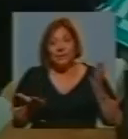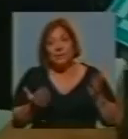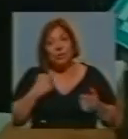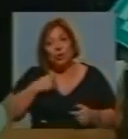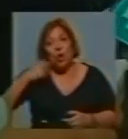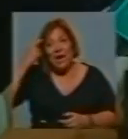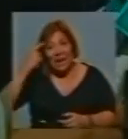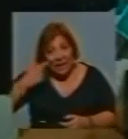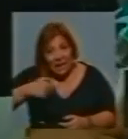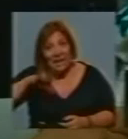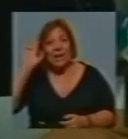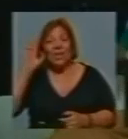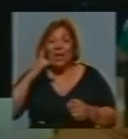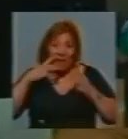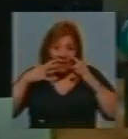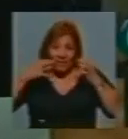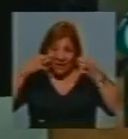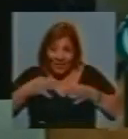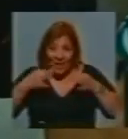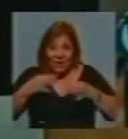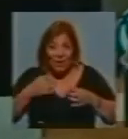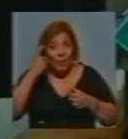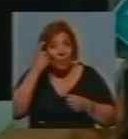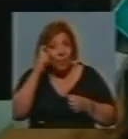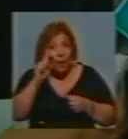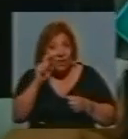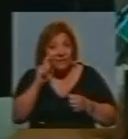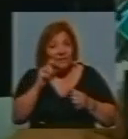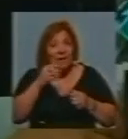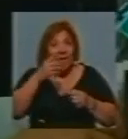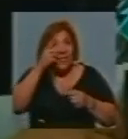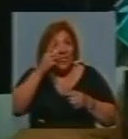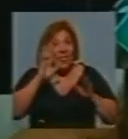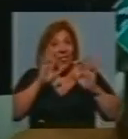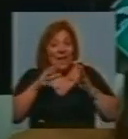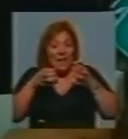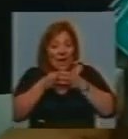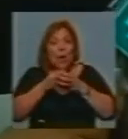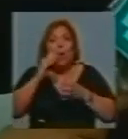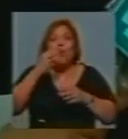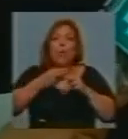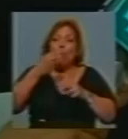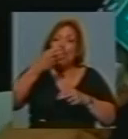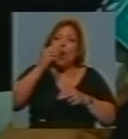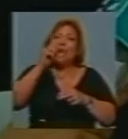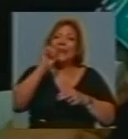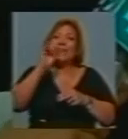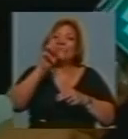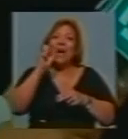Creo que en realidad el proyecto bolivariano ha sido un proyecto de inclusión.